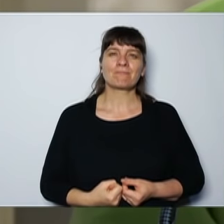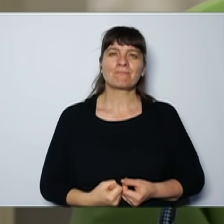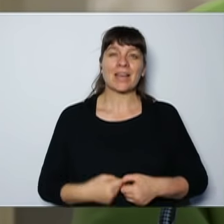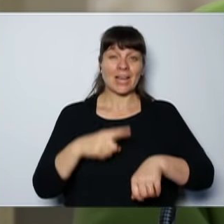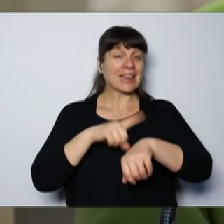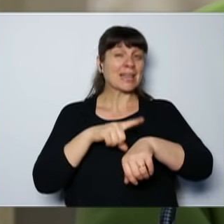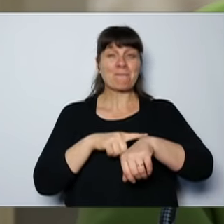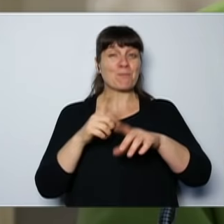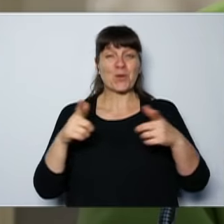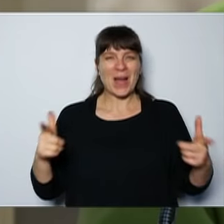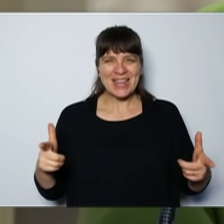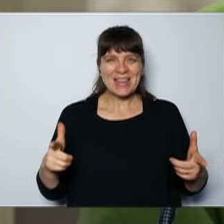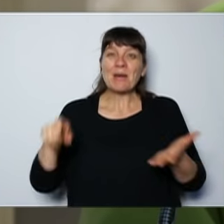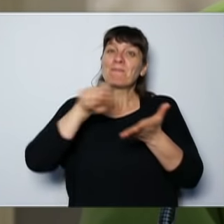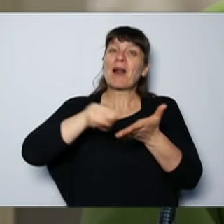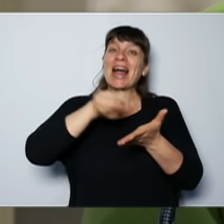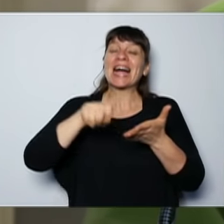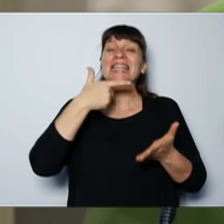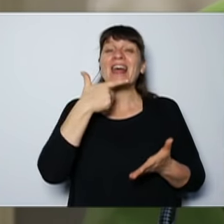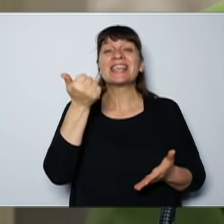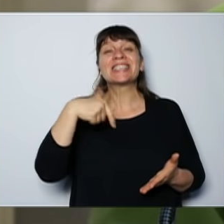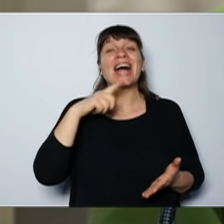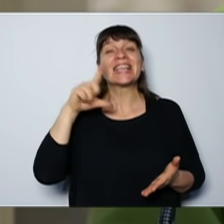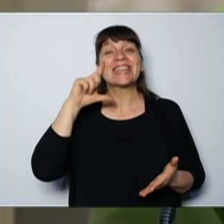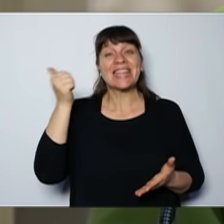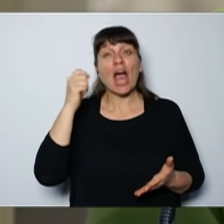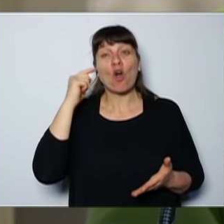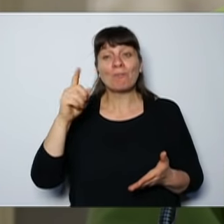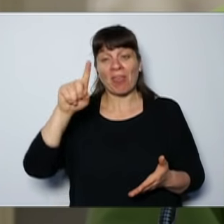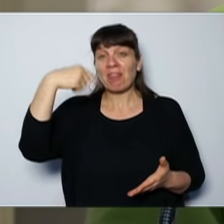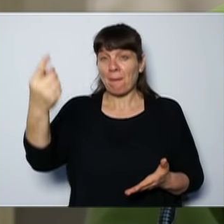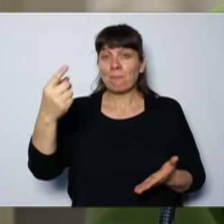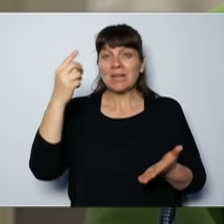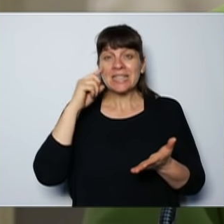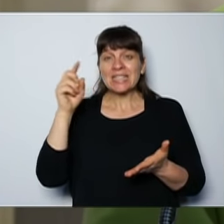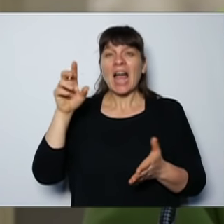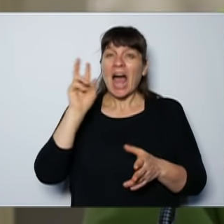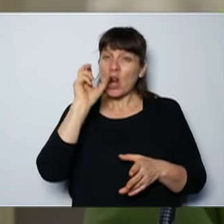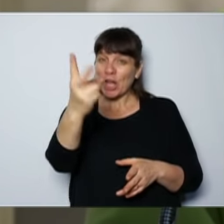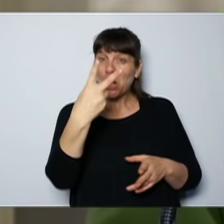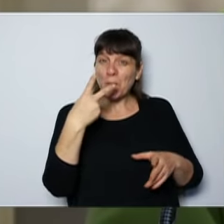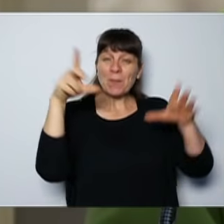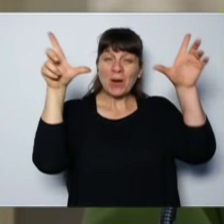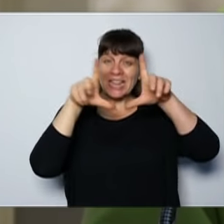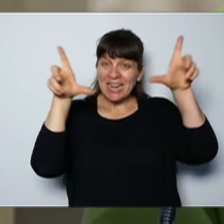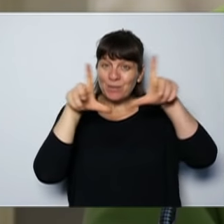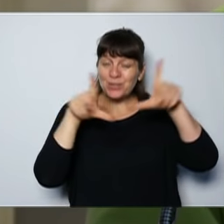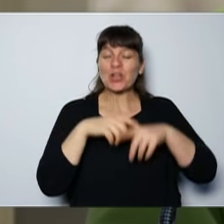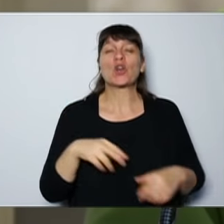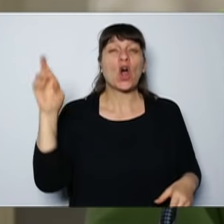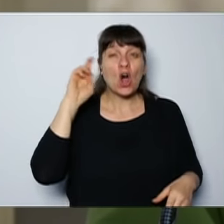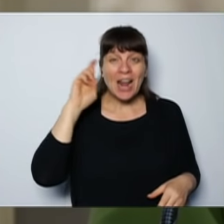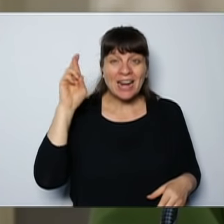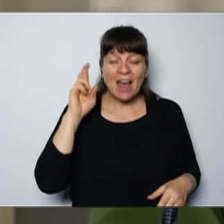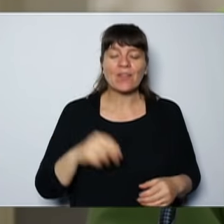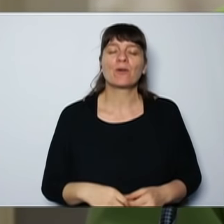No nos da el tiempo para comentar la carta de Santiago. Se las recomiendo a los que nos escuchan, a nuestros